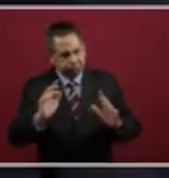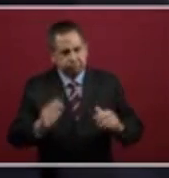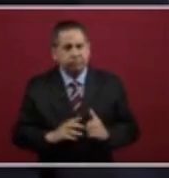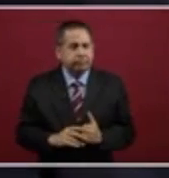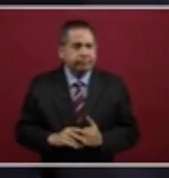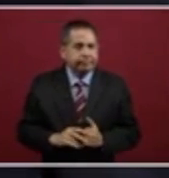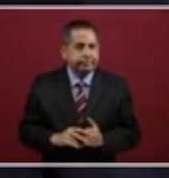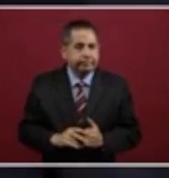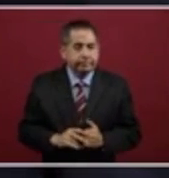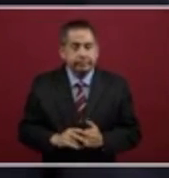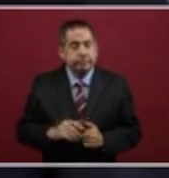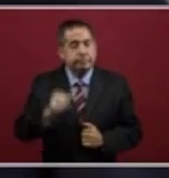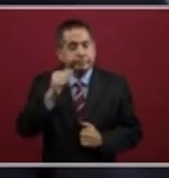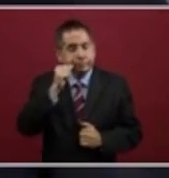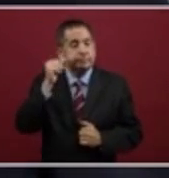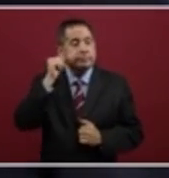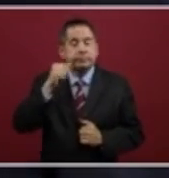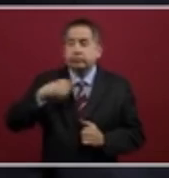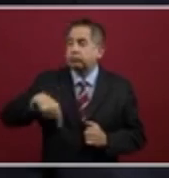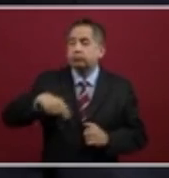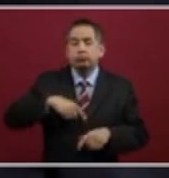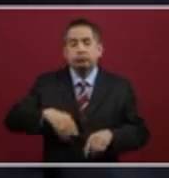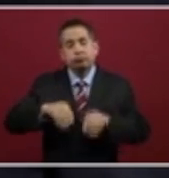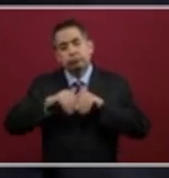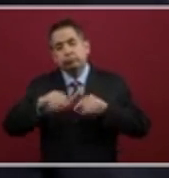Ayer dimos a conocer